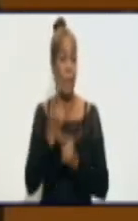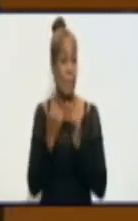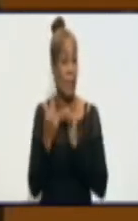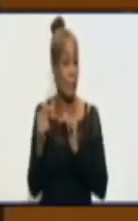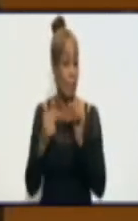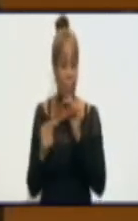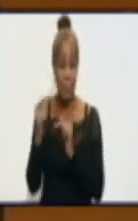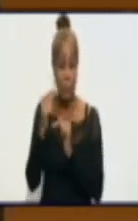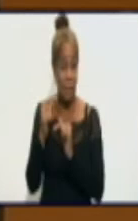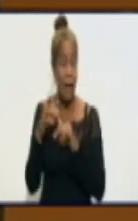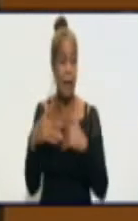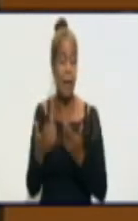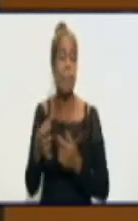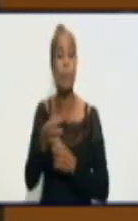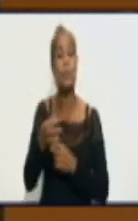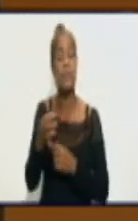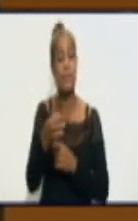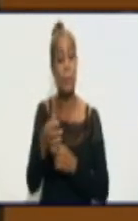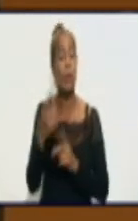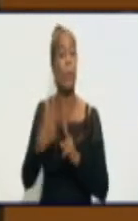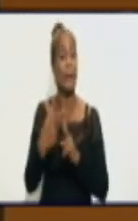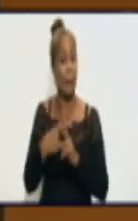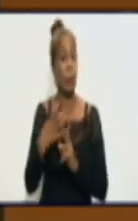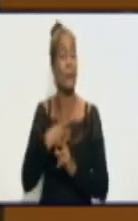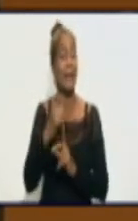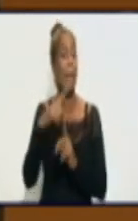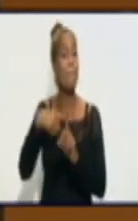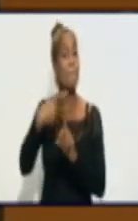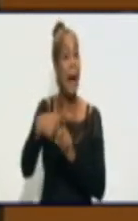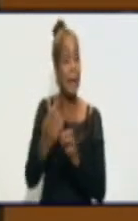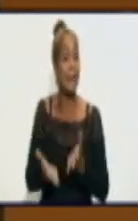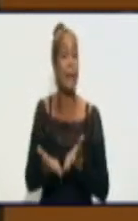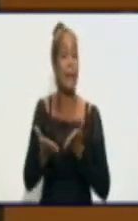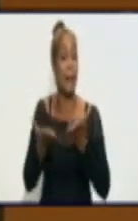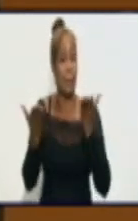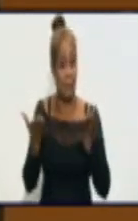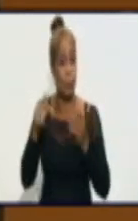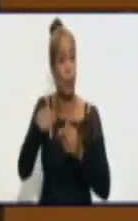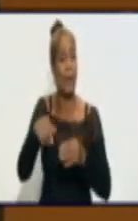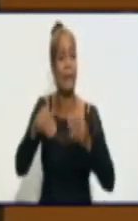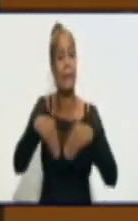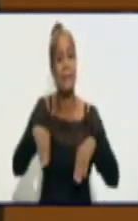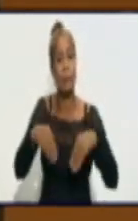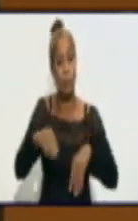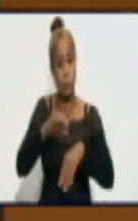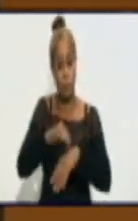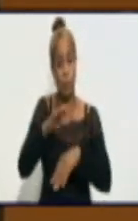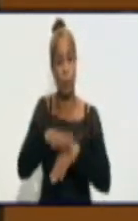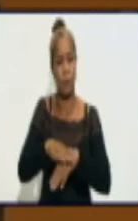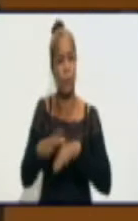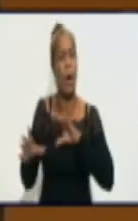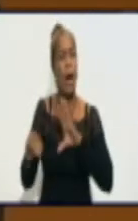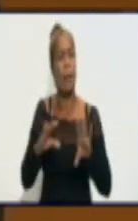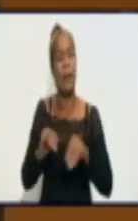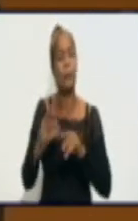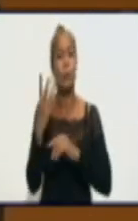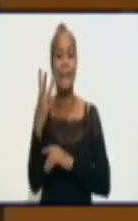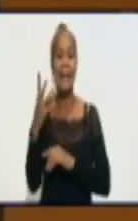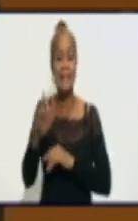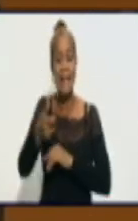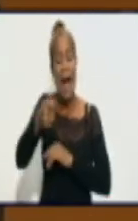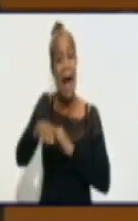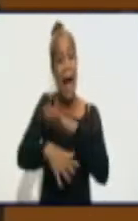mayor incremento y el que más preocupante es la situación. Estamos hablando de 3 áreas de salud